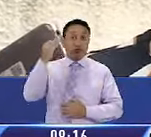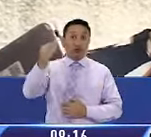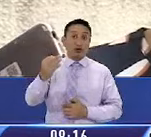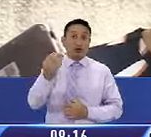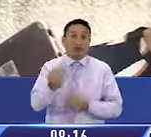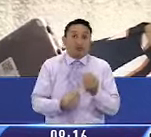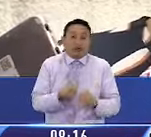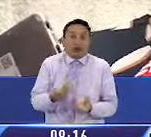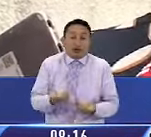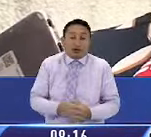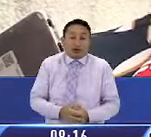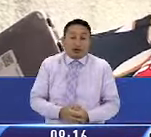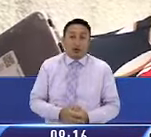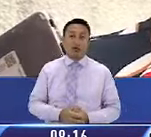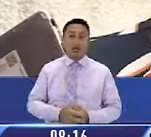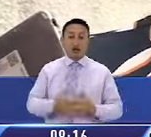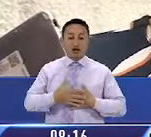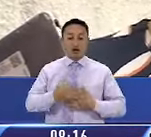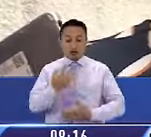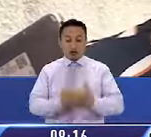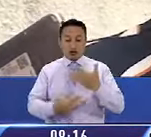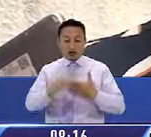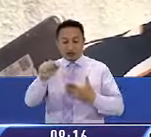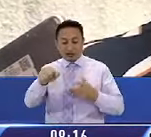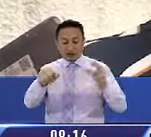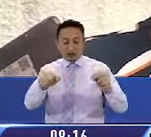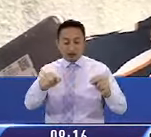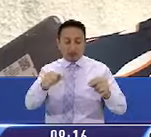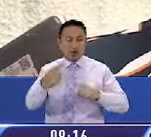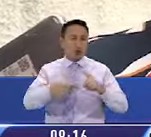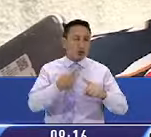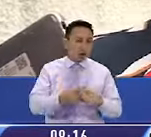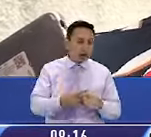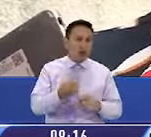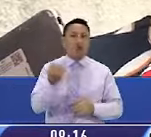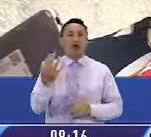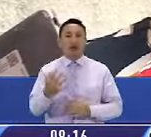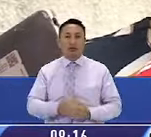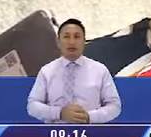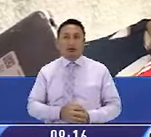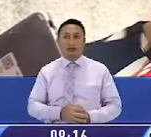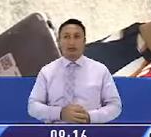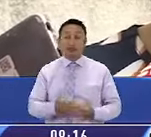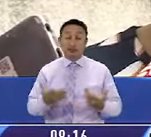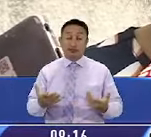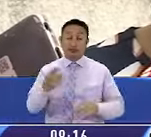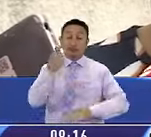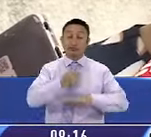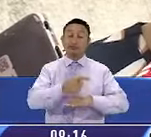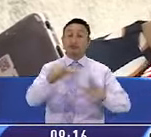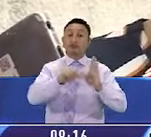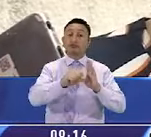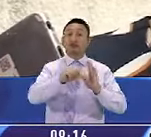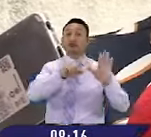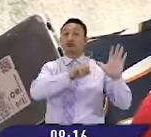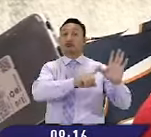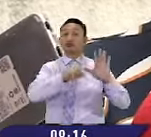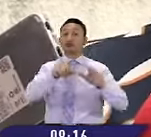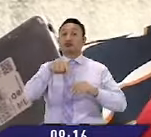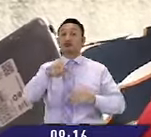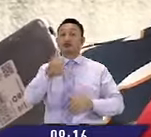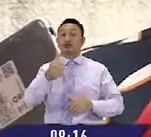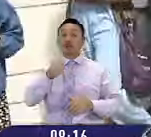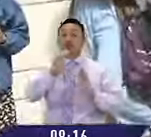sobre nuestro futuro, sobre si tener hijos, cuándo tenerlos y cuántos. Así lo ordena el artículo 66.10